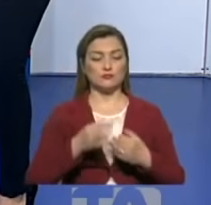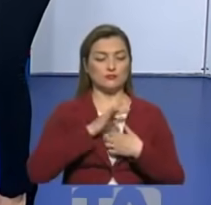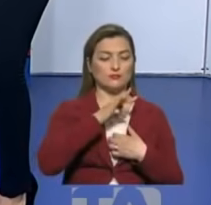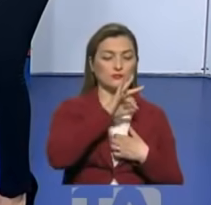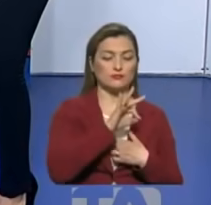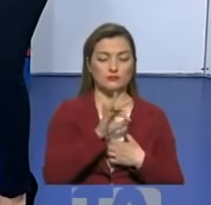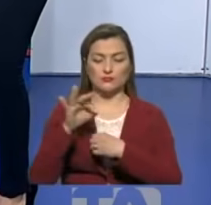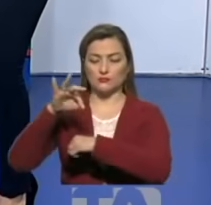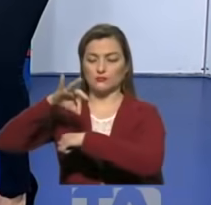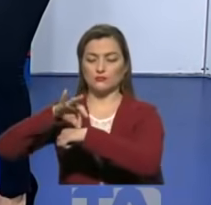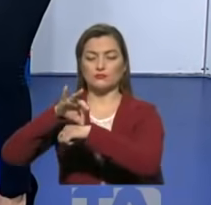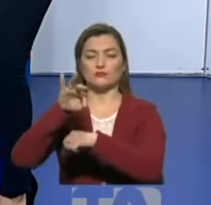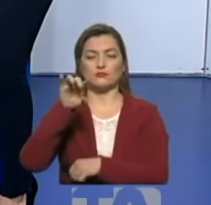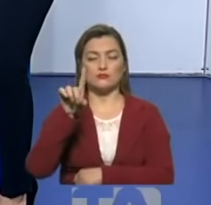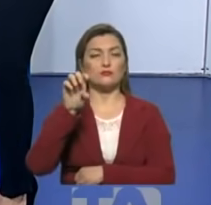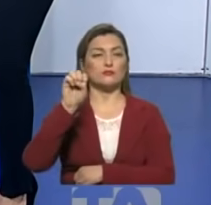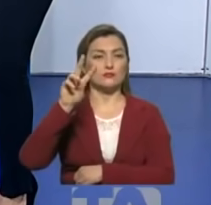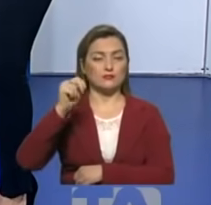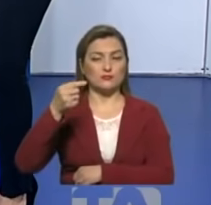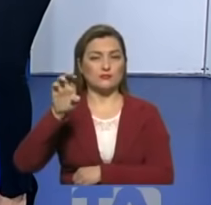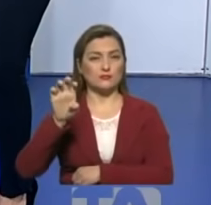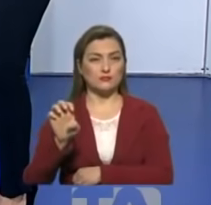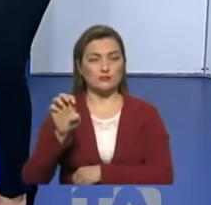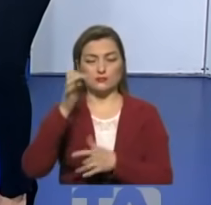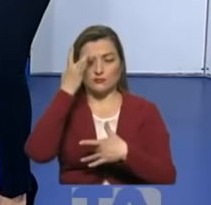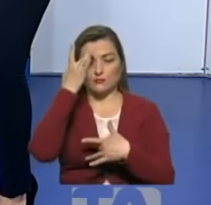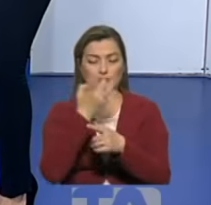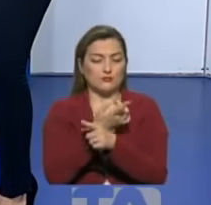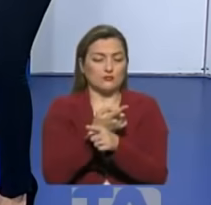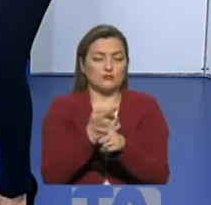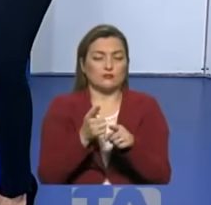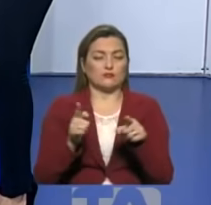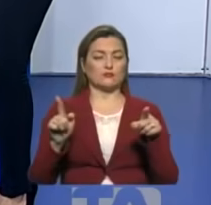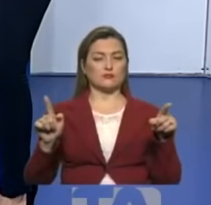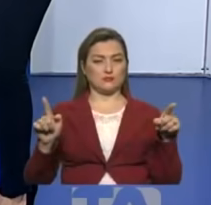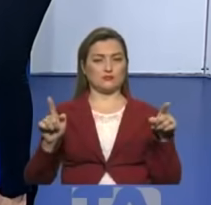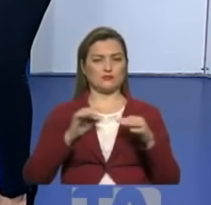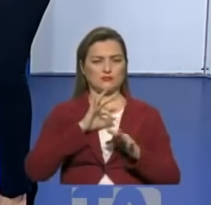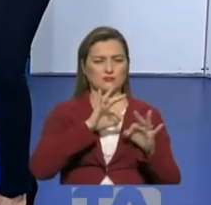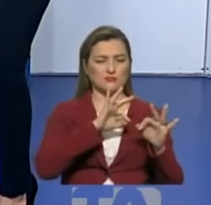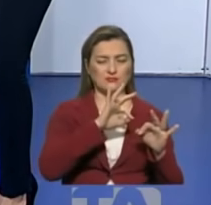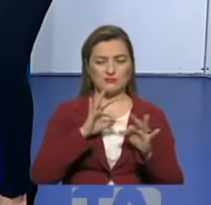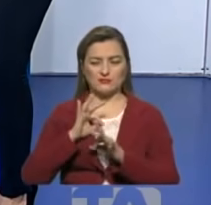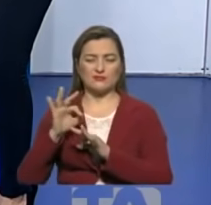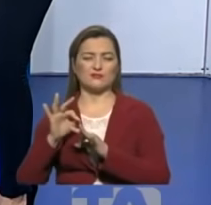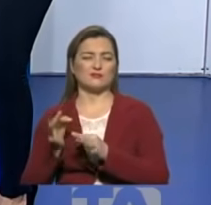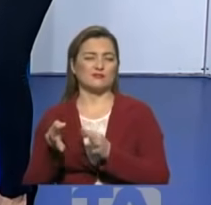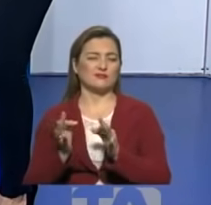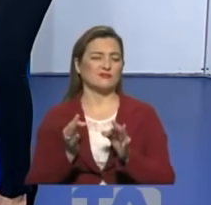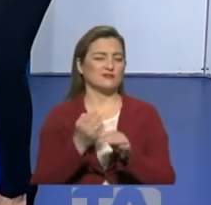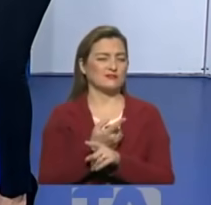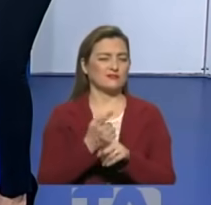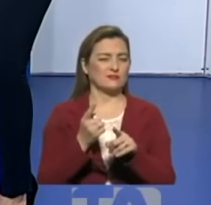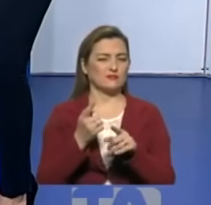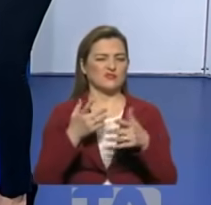el dengue al mismo tiempo. Y es que aunque son enfermedades muy diferentes desde el punto de vista epidemiológico, ambas tienen síntomas